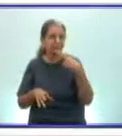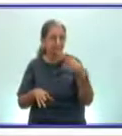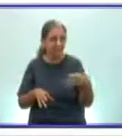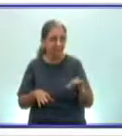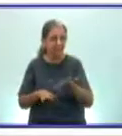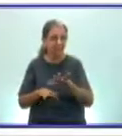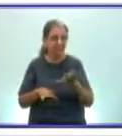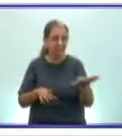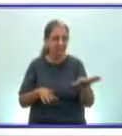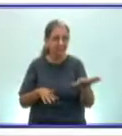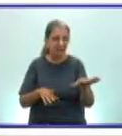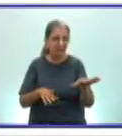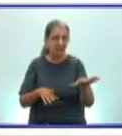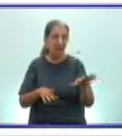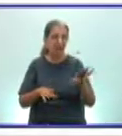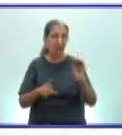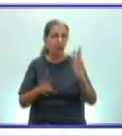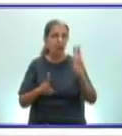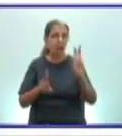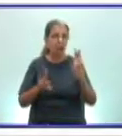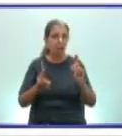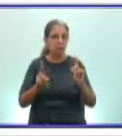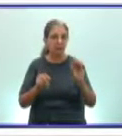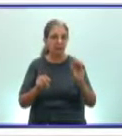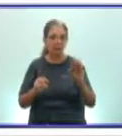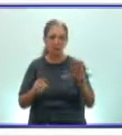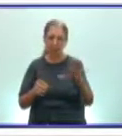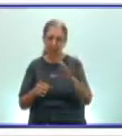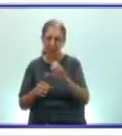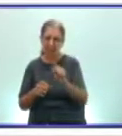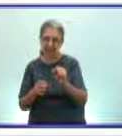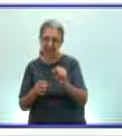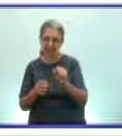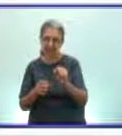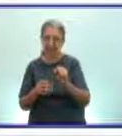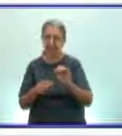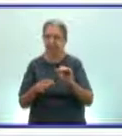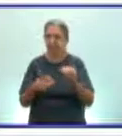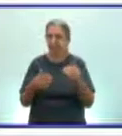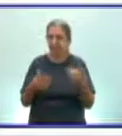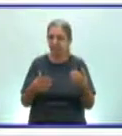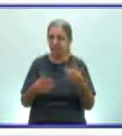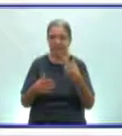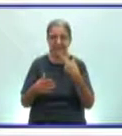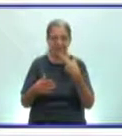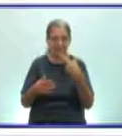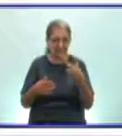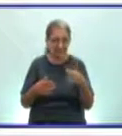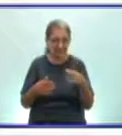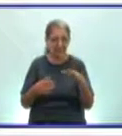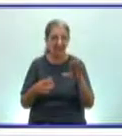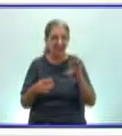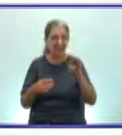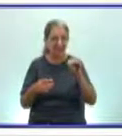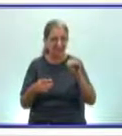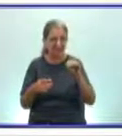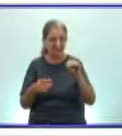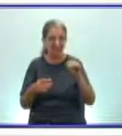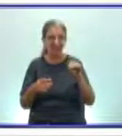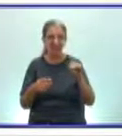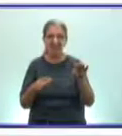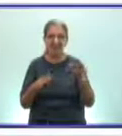una evaluación es un número entero. Por tanto, la respuesta usted la tiene que dar en un